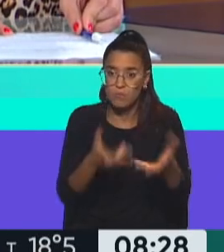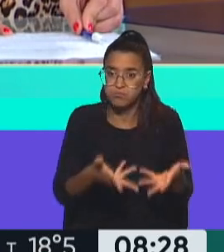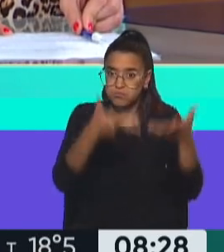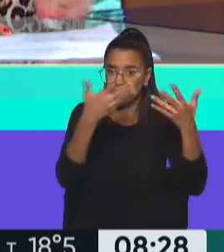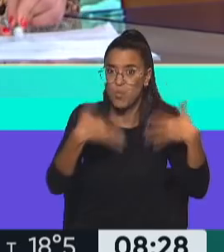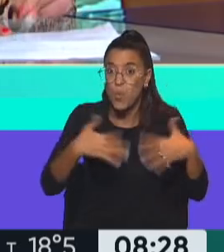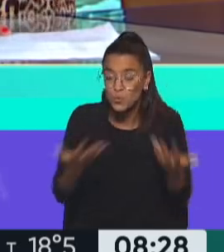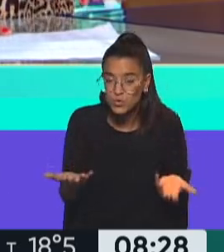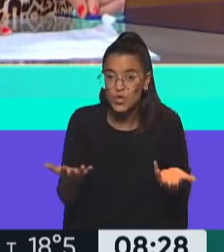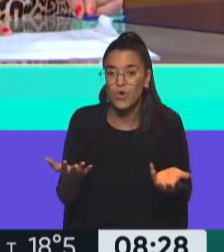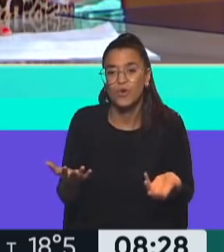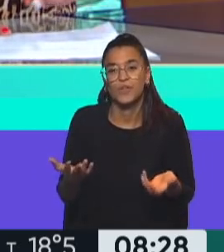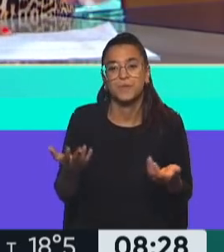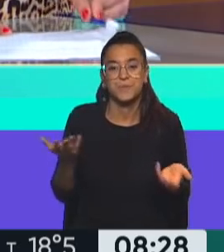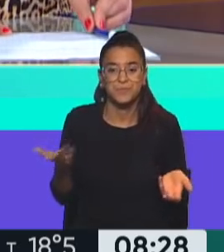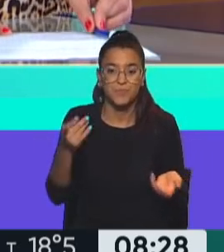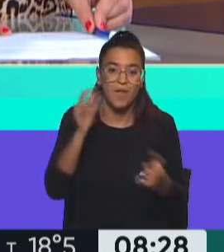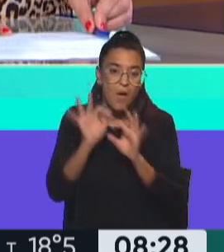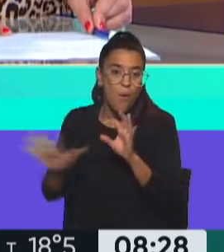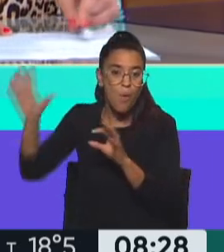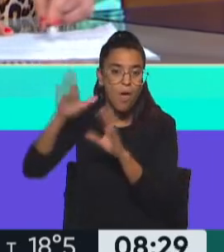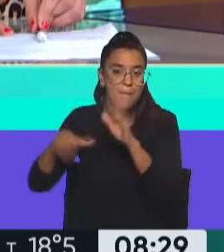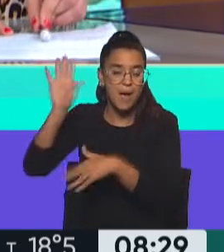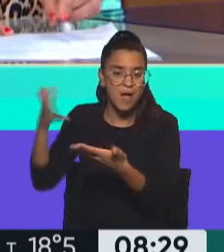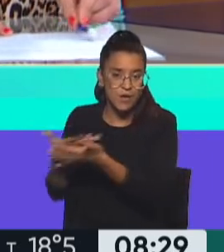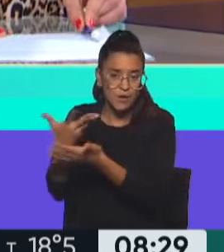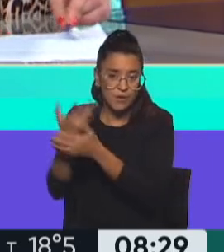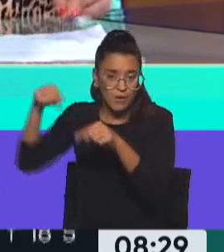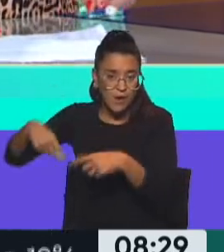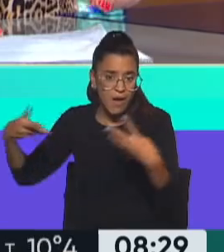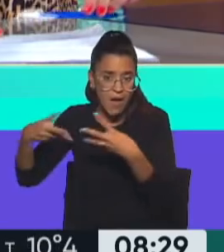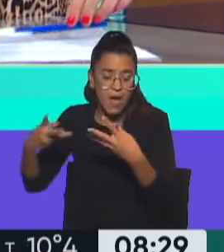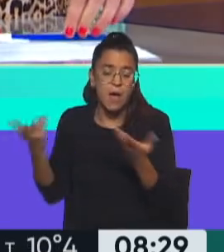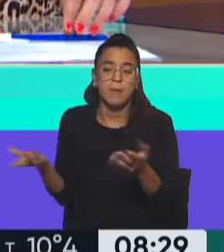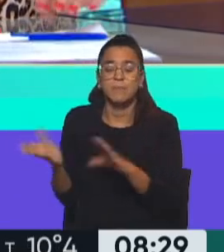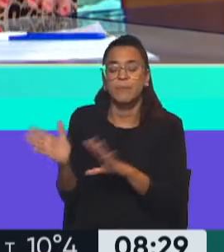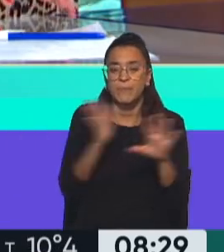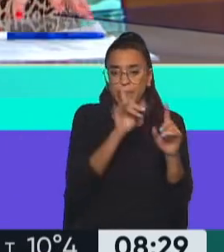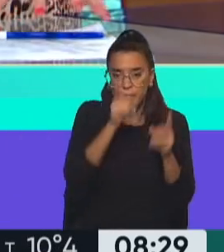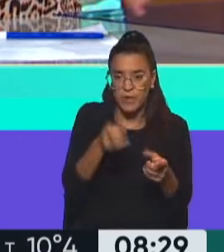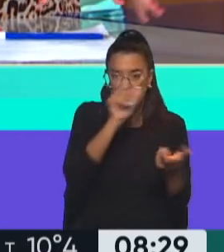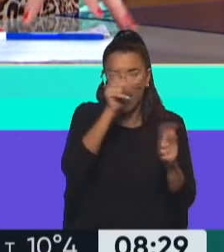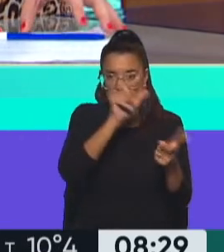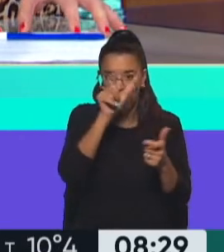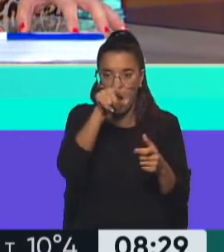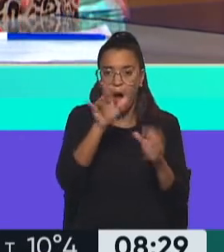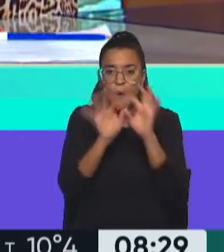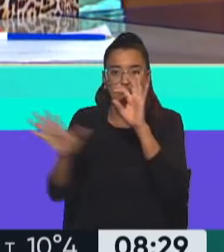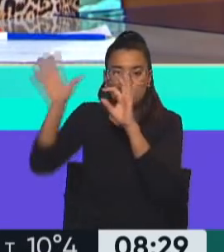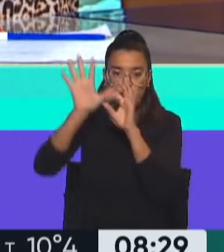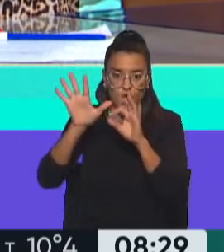muchísimo. Entonces, dice, Europa es el que más está sufriendo esta guerra. Por otro lado, también hay diferencias en la Unión